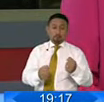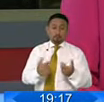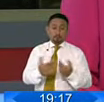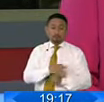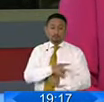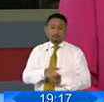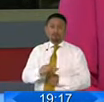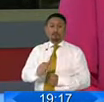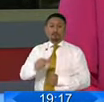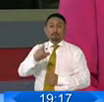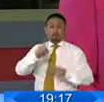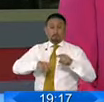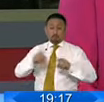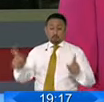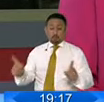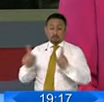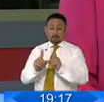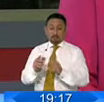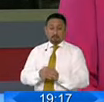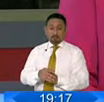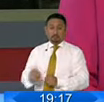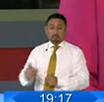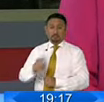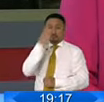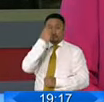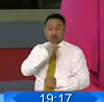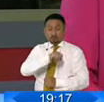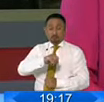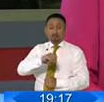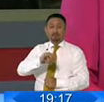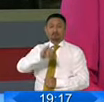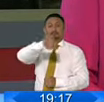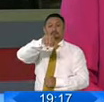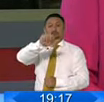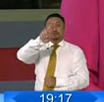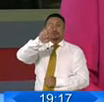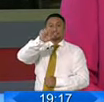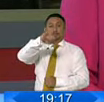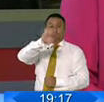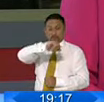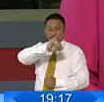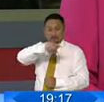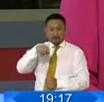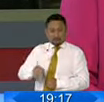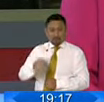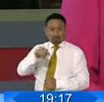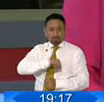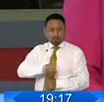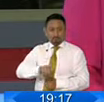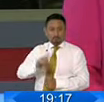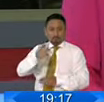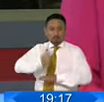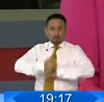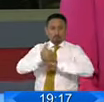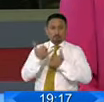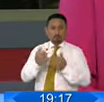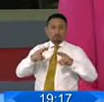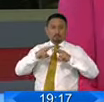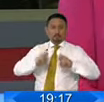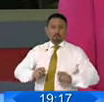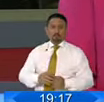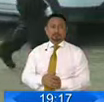un cómplice y bajo amenaza de muerte la llevaron a un motel de Jaramijó, donde habría sido abusada sexualmente. Las autoridades investigan el